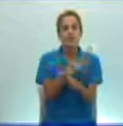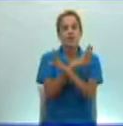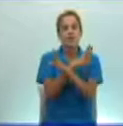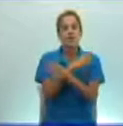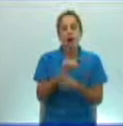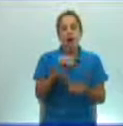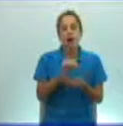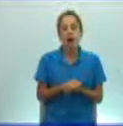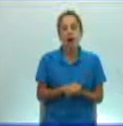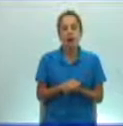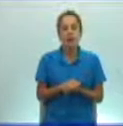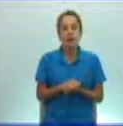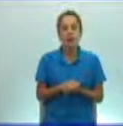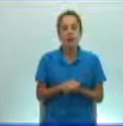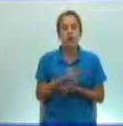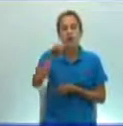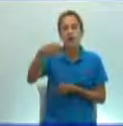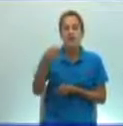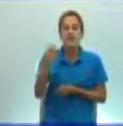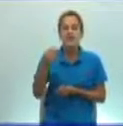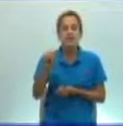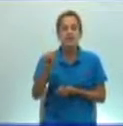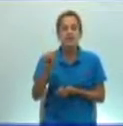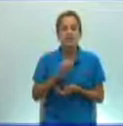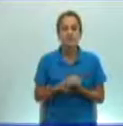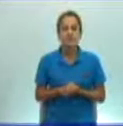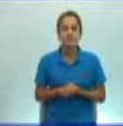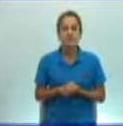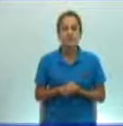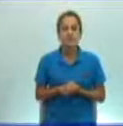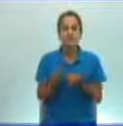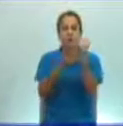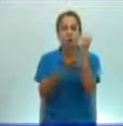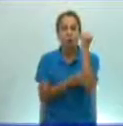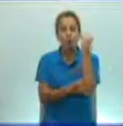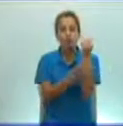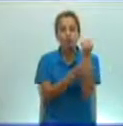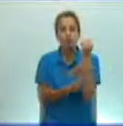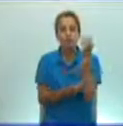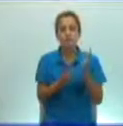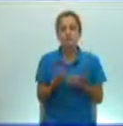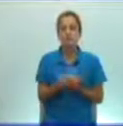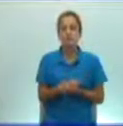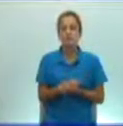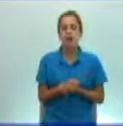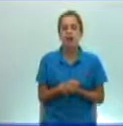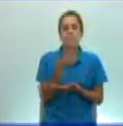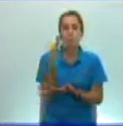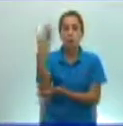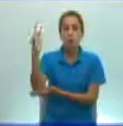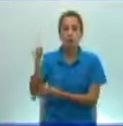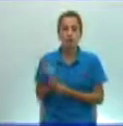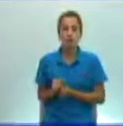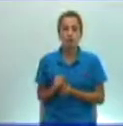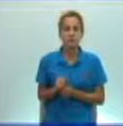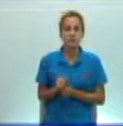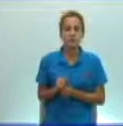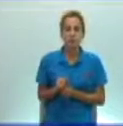blancos, marrulleros, jías, corteza, bosque,